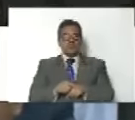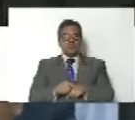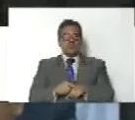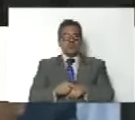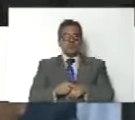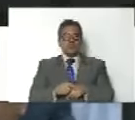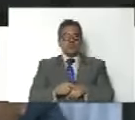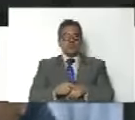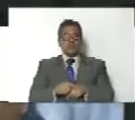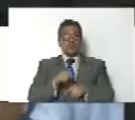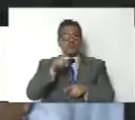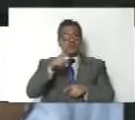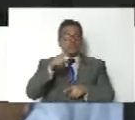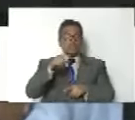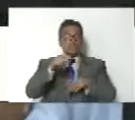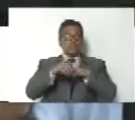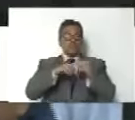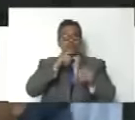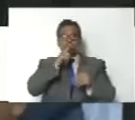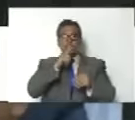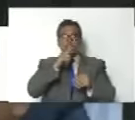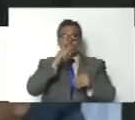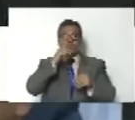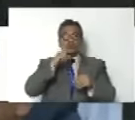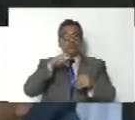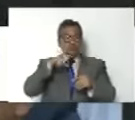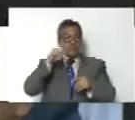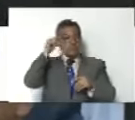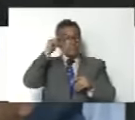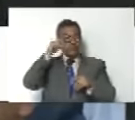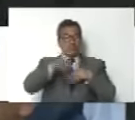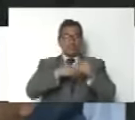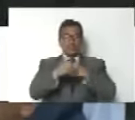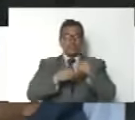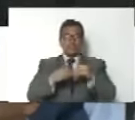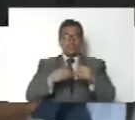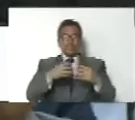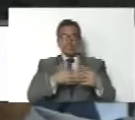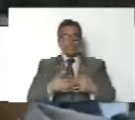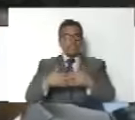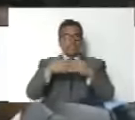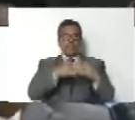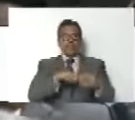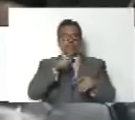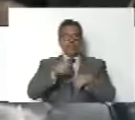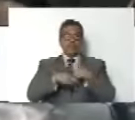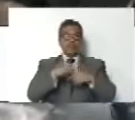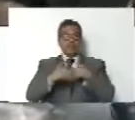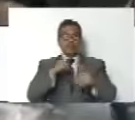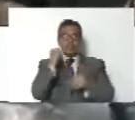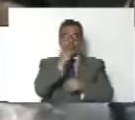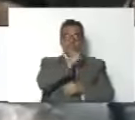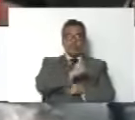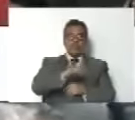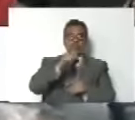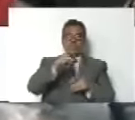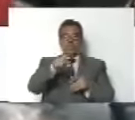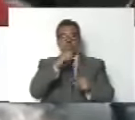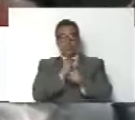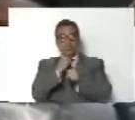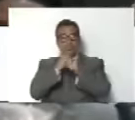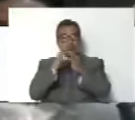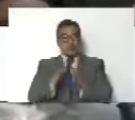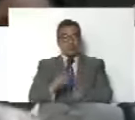esa fatídica historia que hubo en Chicago cuando prácticamente asesinaron a estos trabajadores